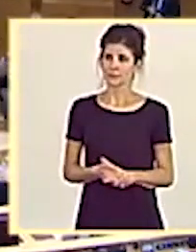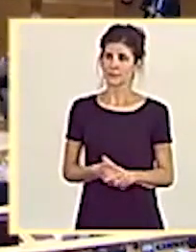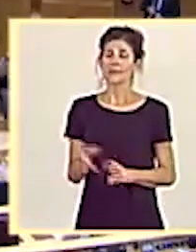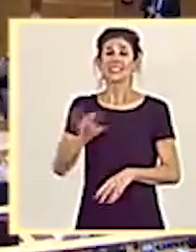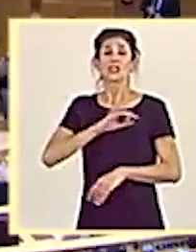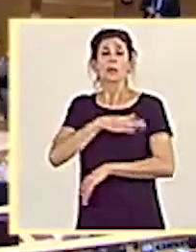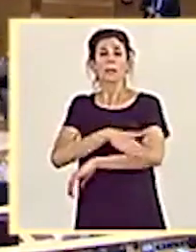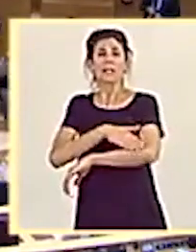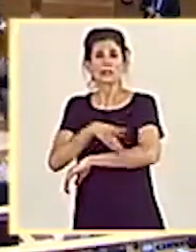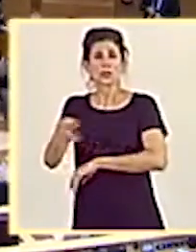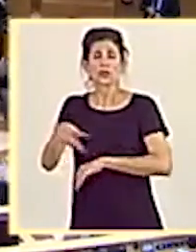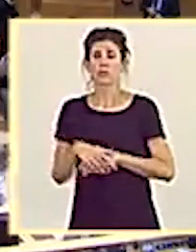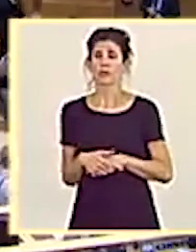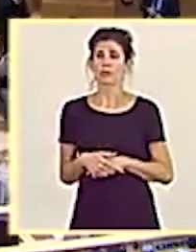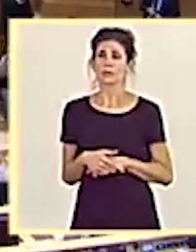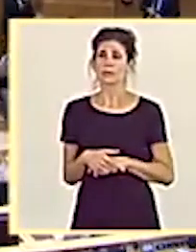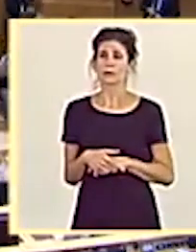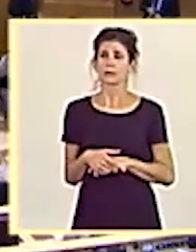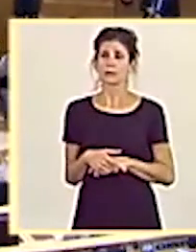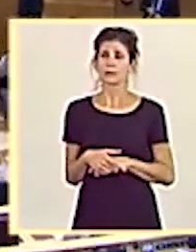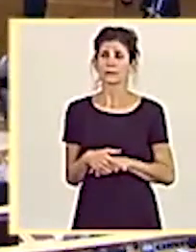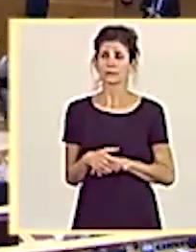ministro.